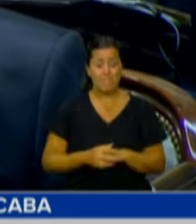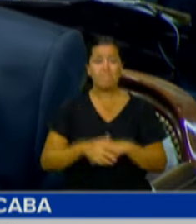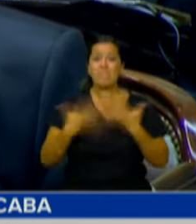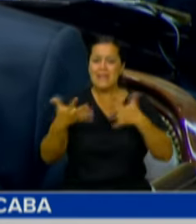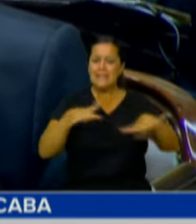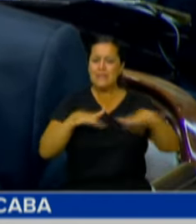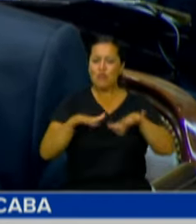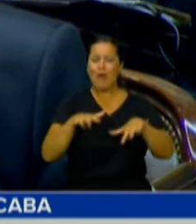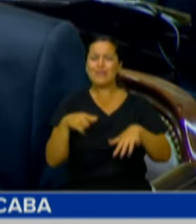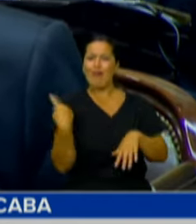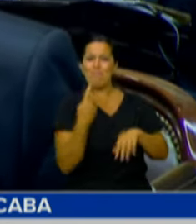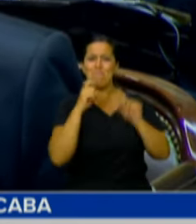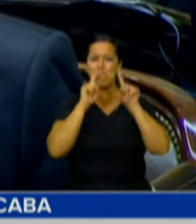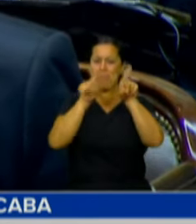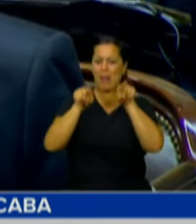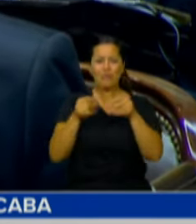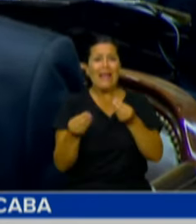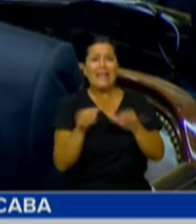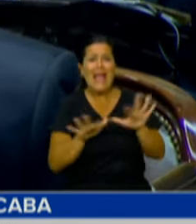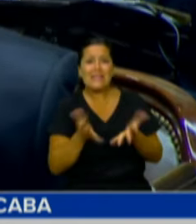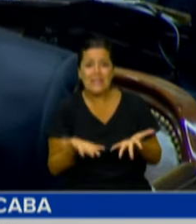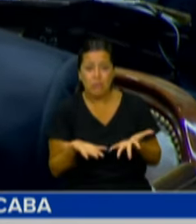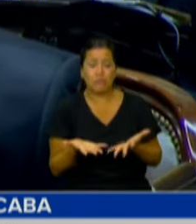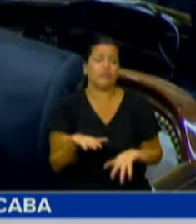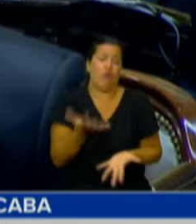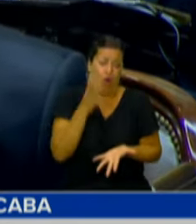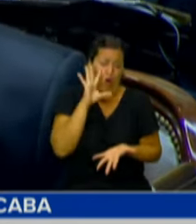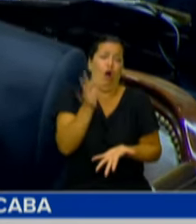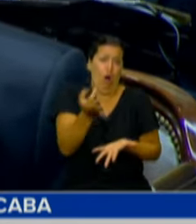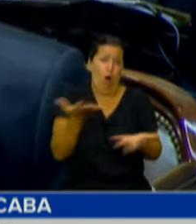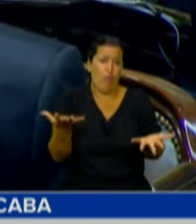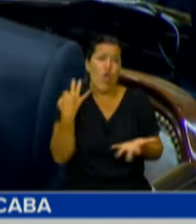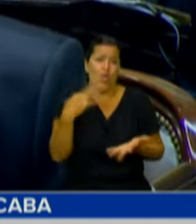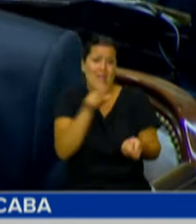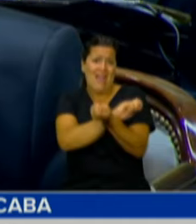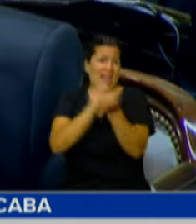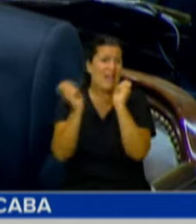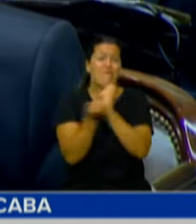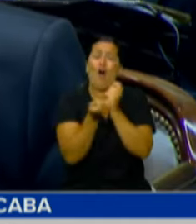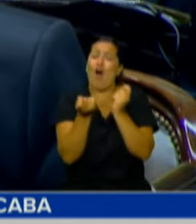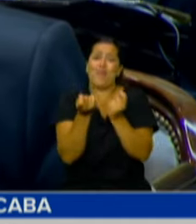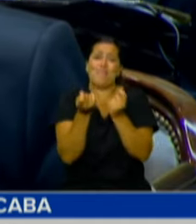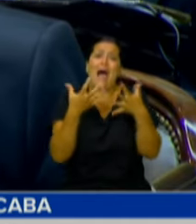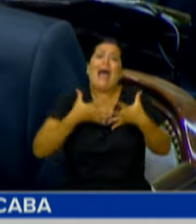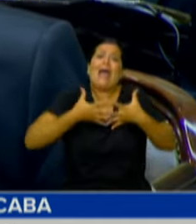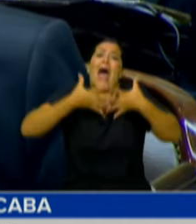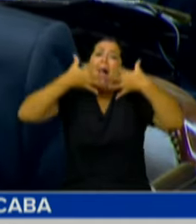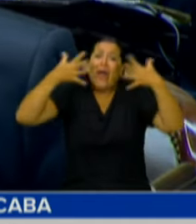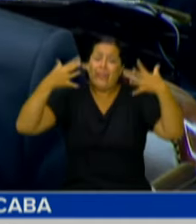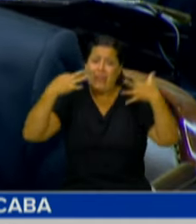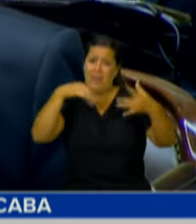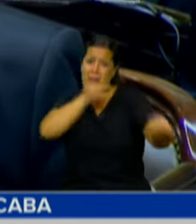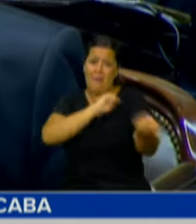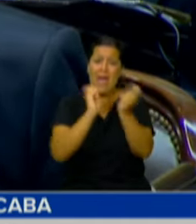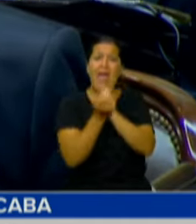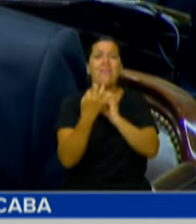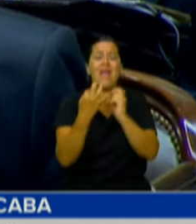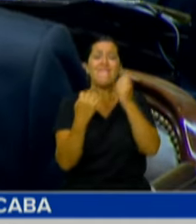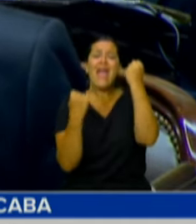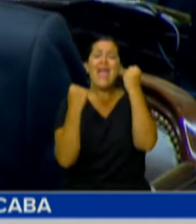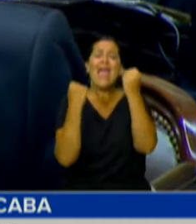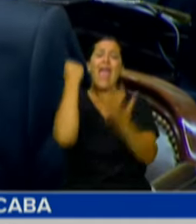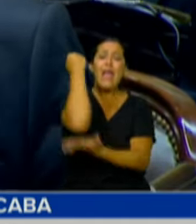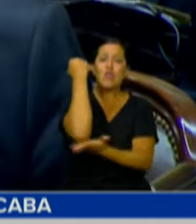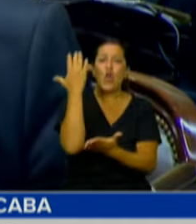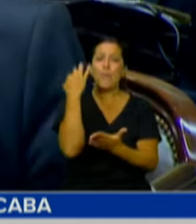más allá de eso se logró que el congreso funcione razonablemente no se